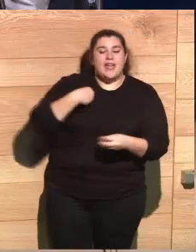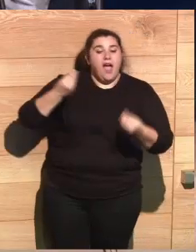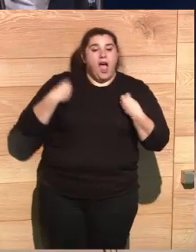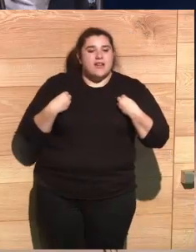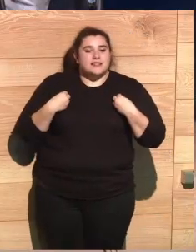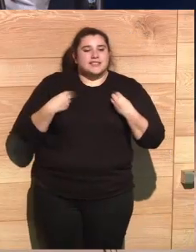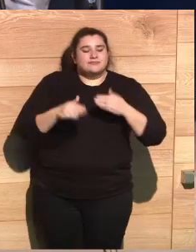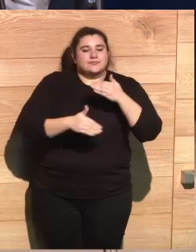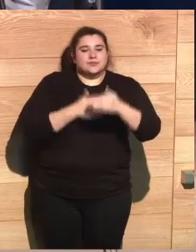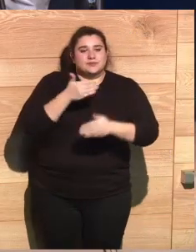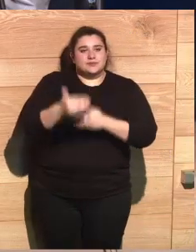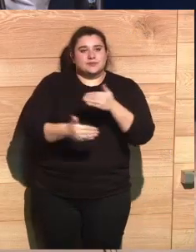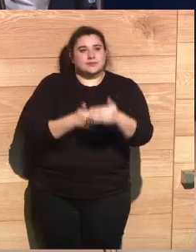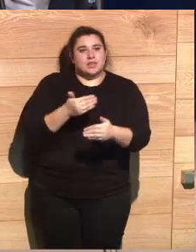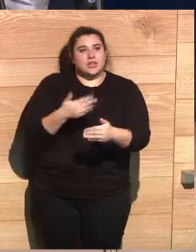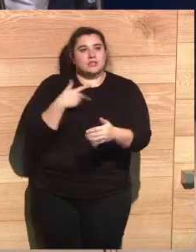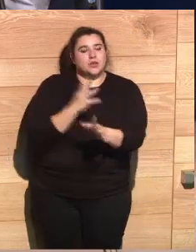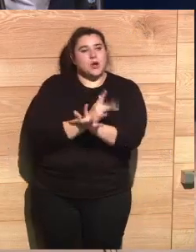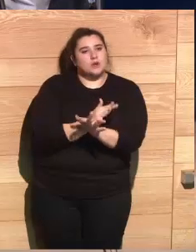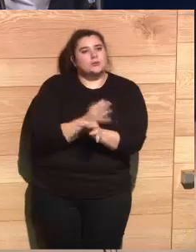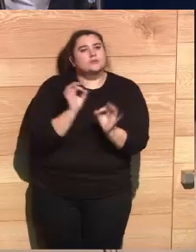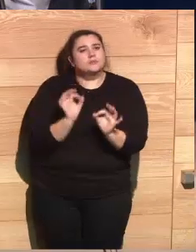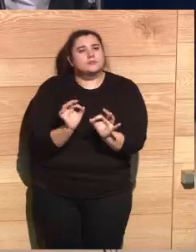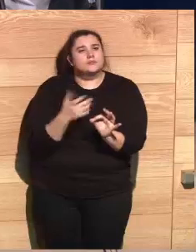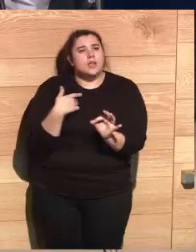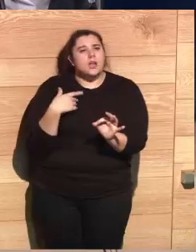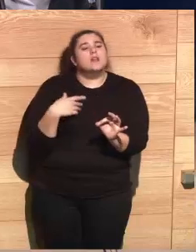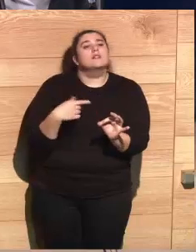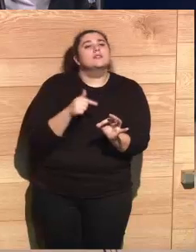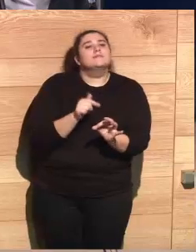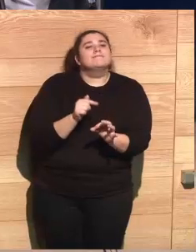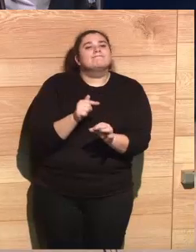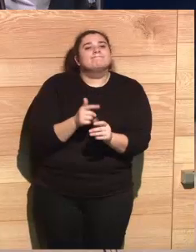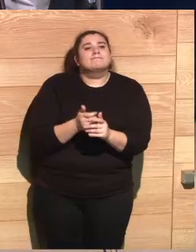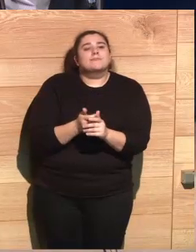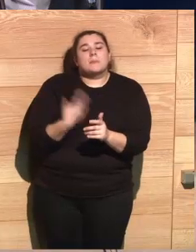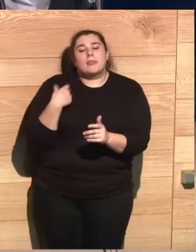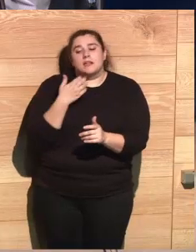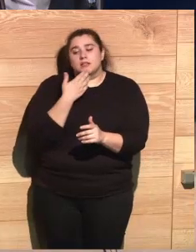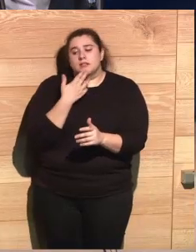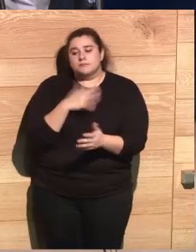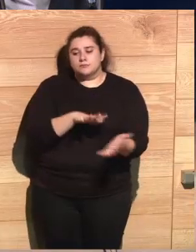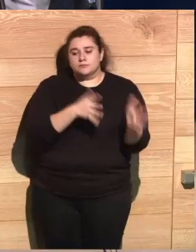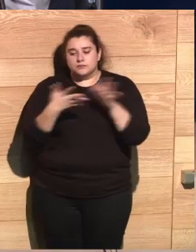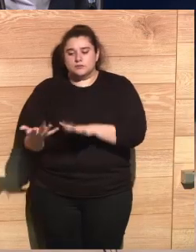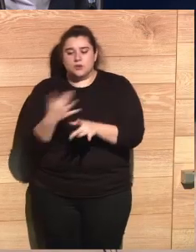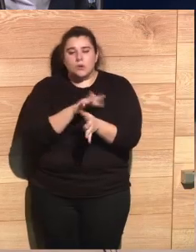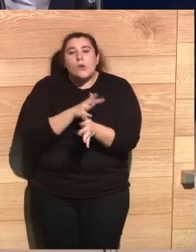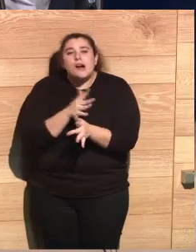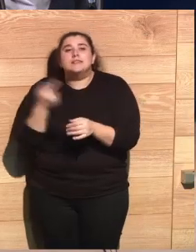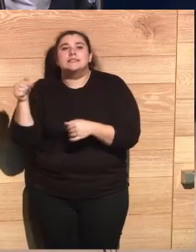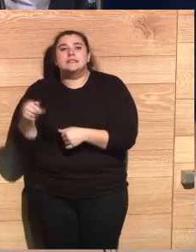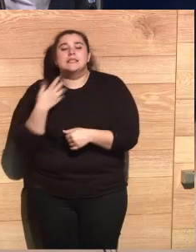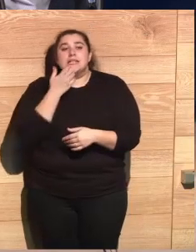de la gamificación. A mí me gustaría que explicaras qué es eso de la gamificación y si los videojuegos han sobrepasado